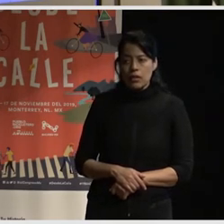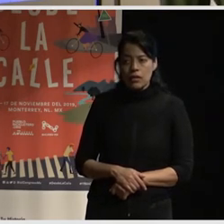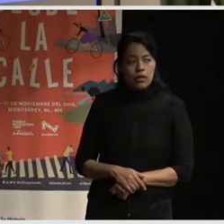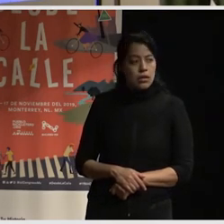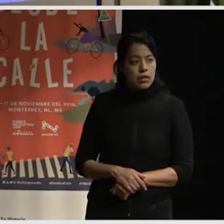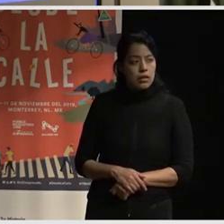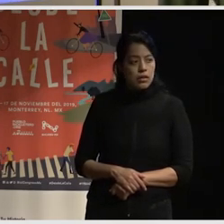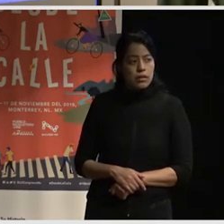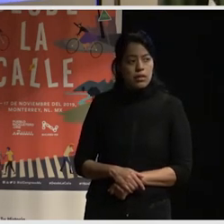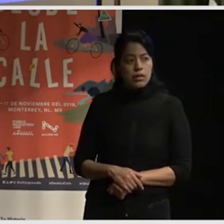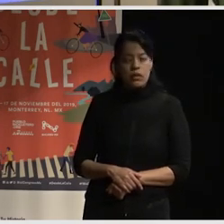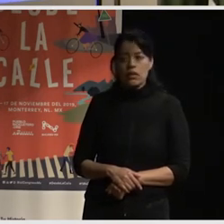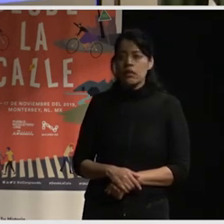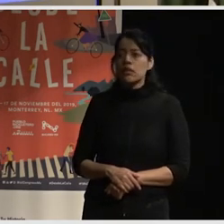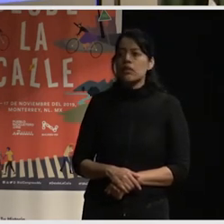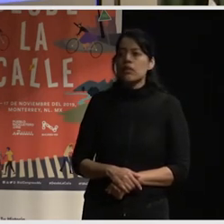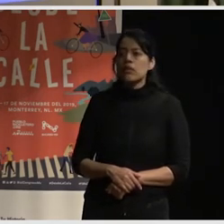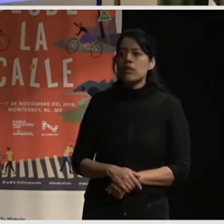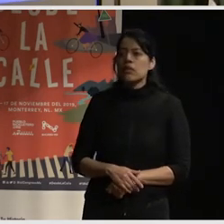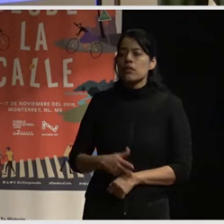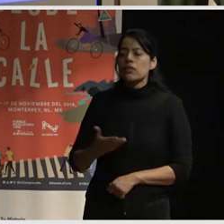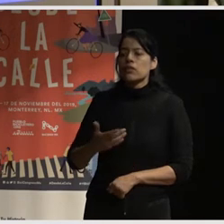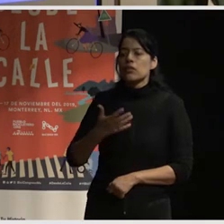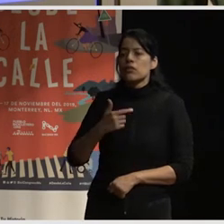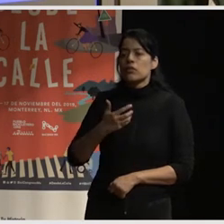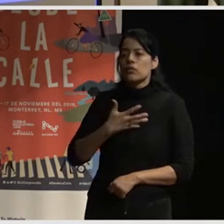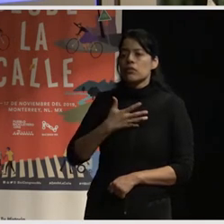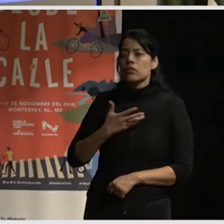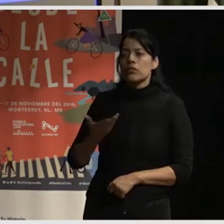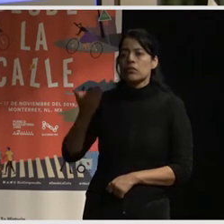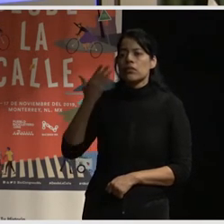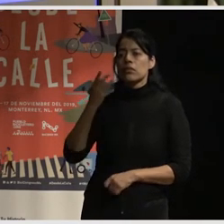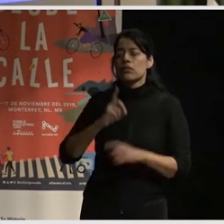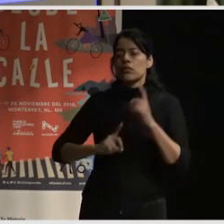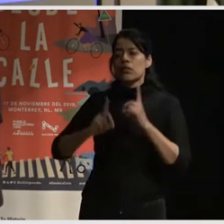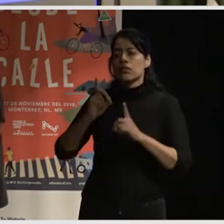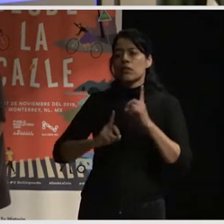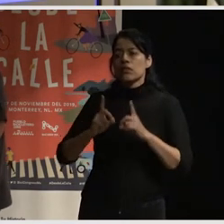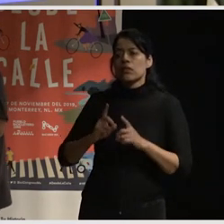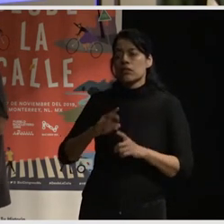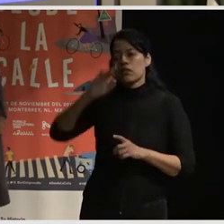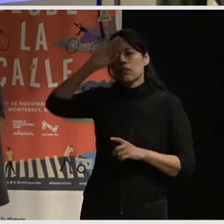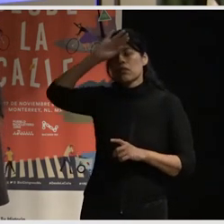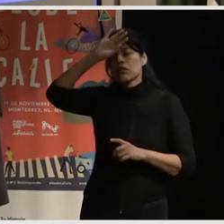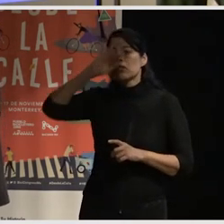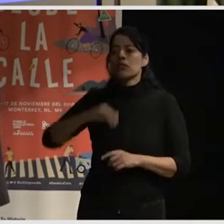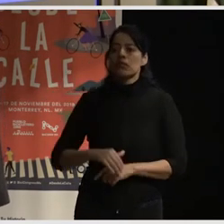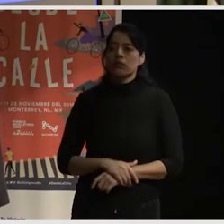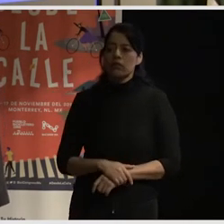bueno y yo tenía una duda con respecto concretamente al monterrey